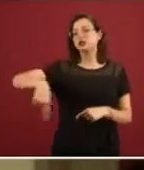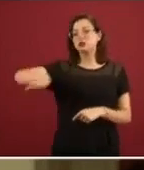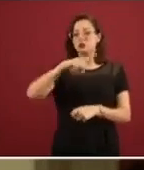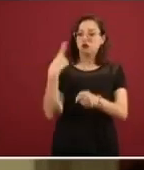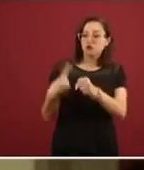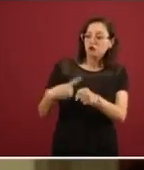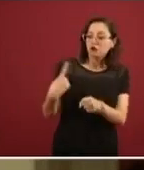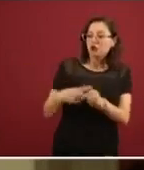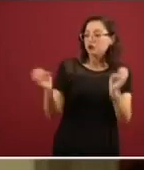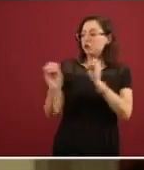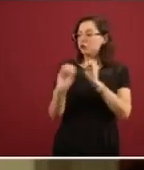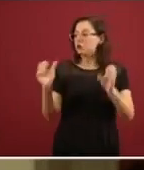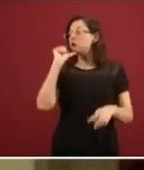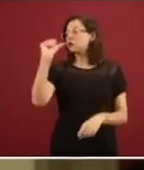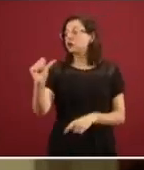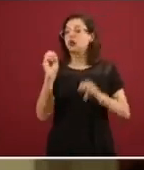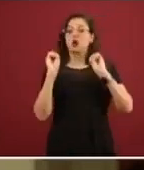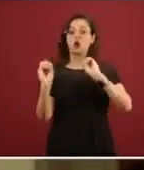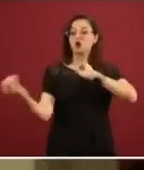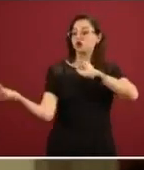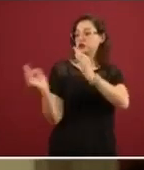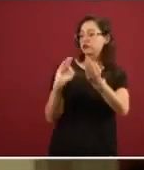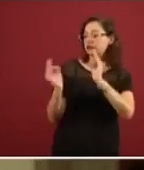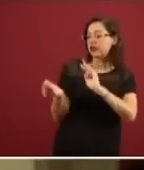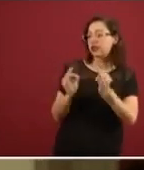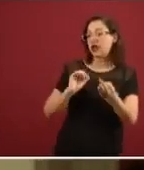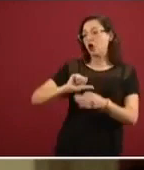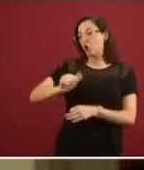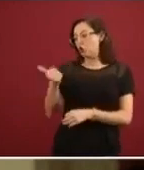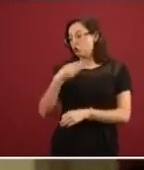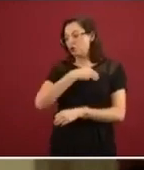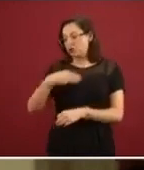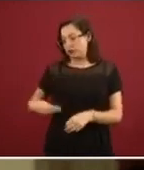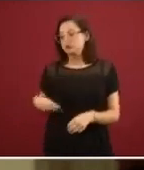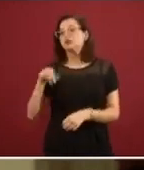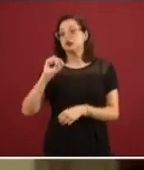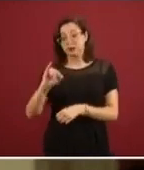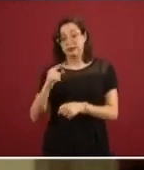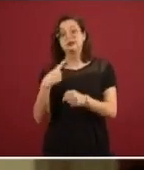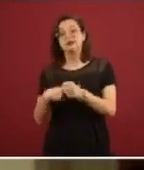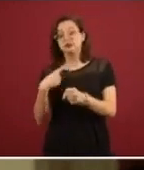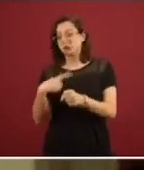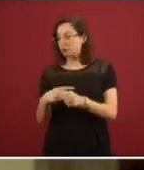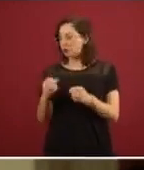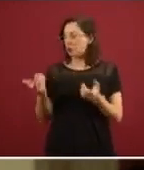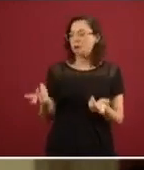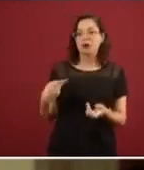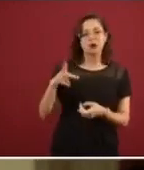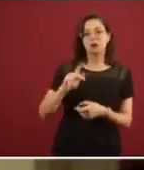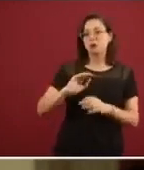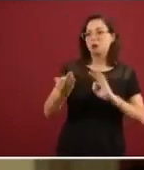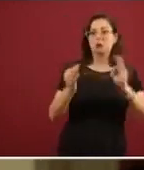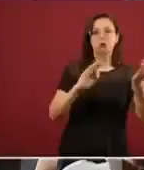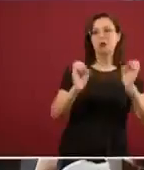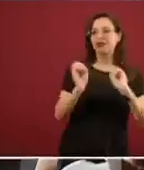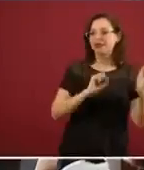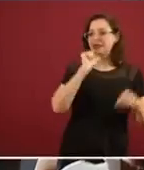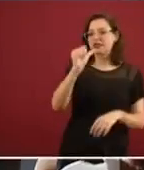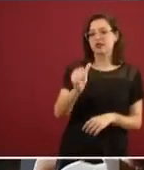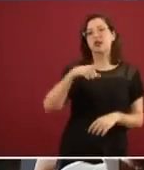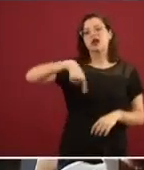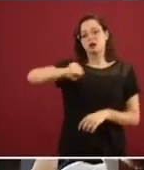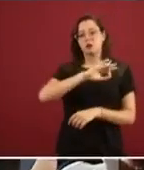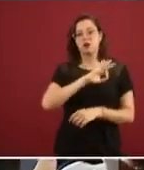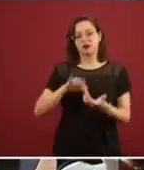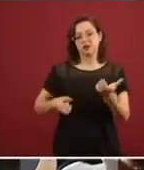un municipio con casos confirmados, pues bueno, lo vamos a poder observar prácticamente en tiempo real en este mapa y